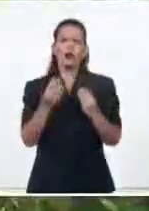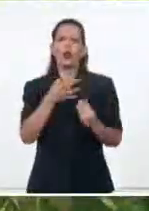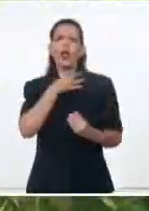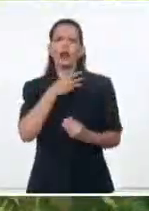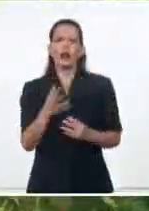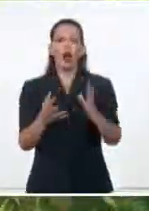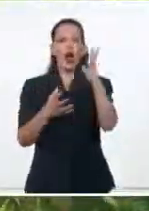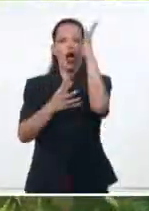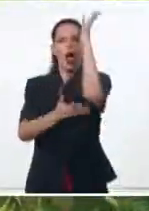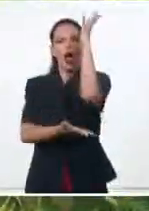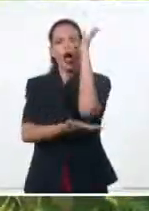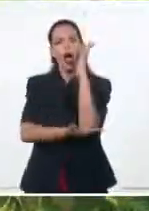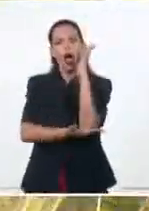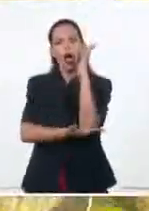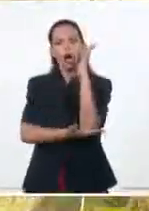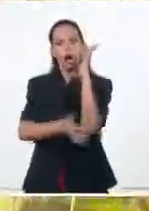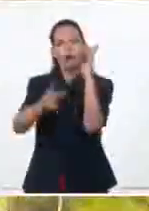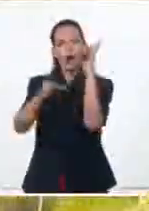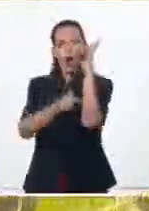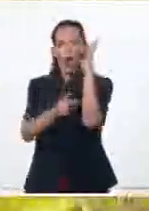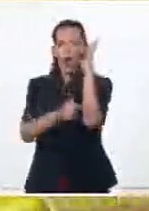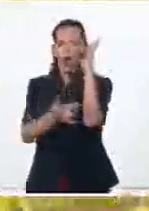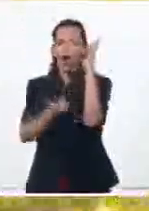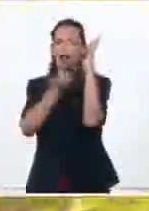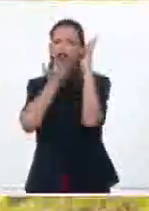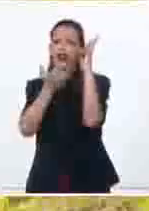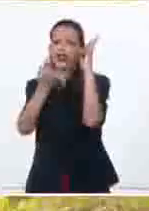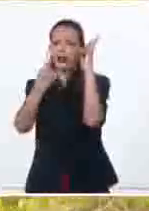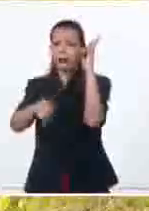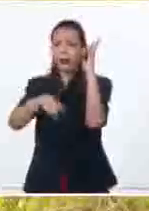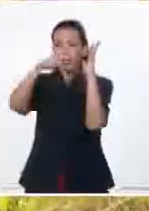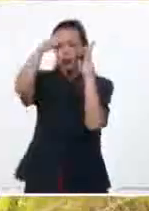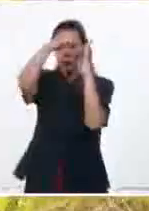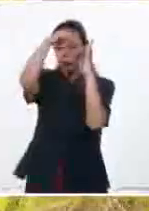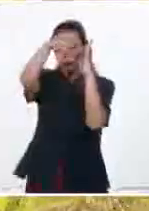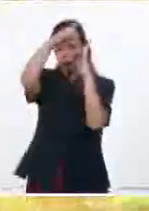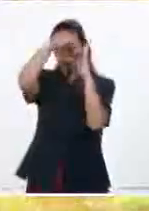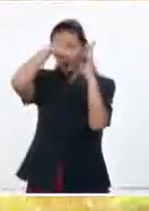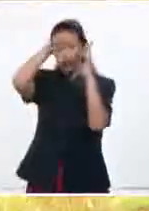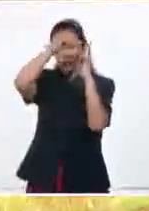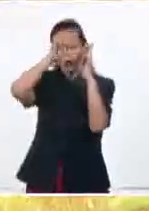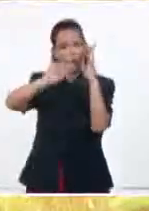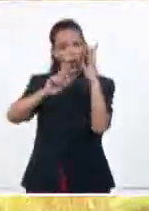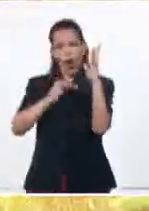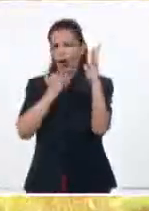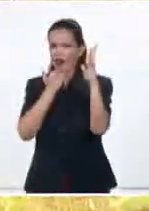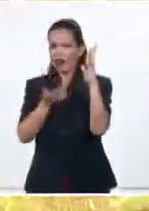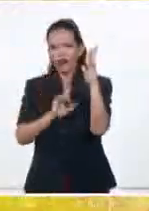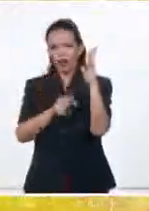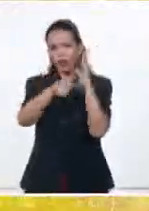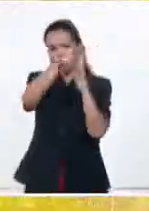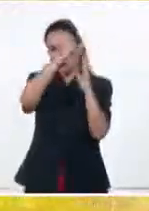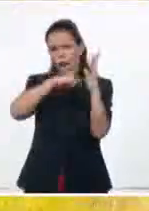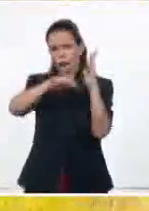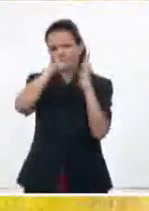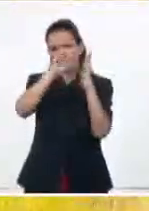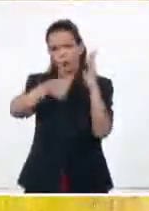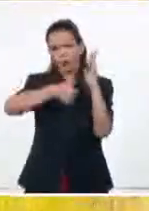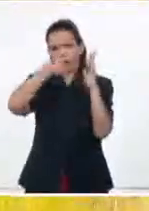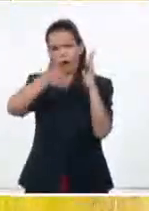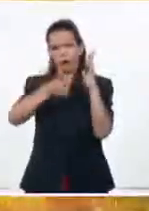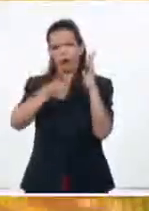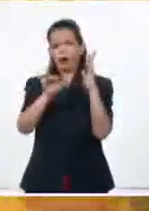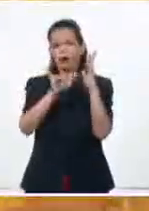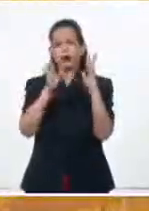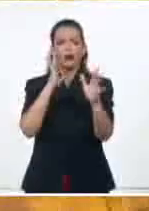en consideración una estrategia de recuperación tanto de las empresas agroforestal y flora y fauna como de los encargados de la custodia del Parque